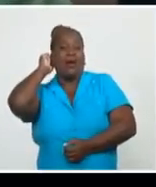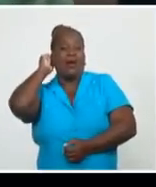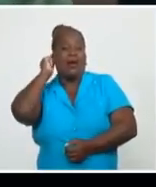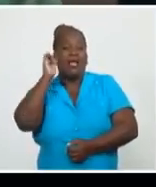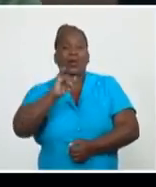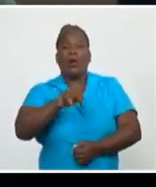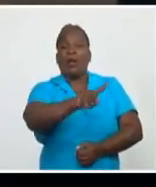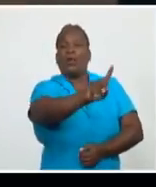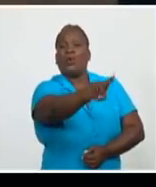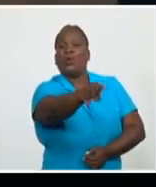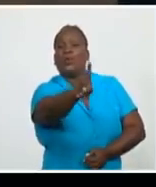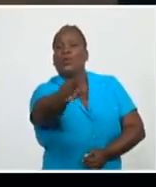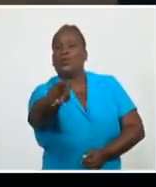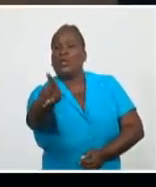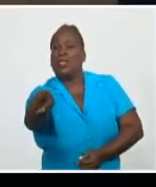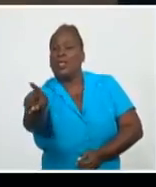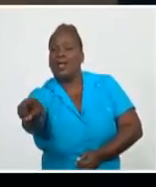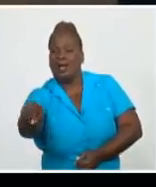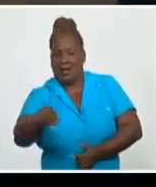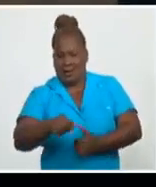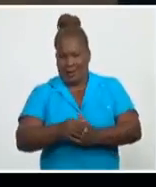ustedes,